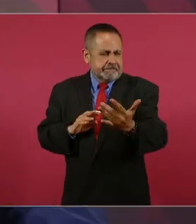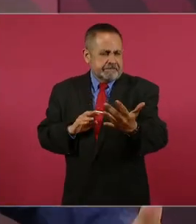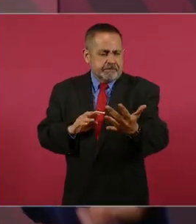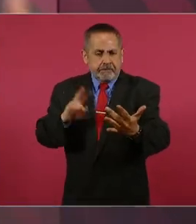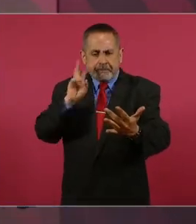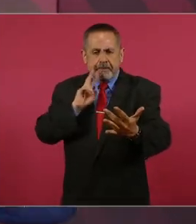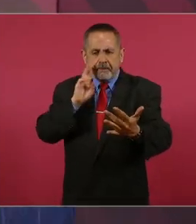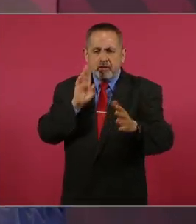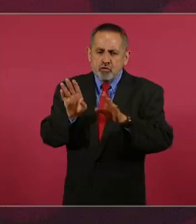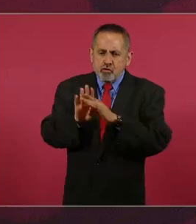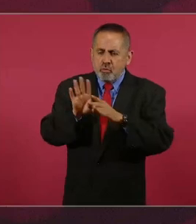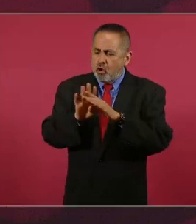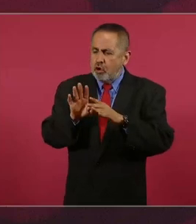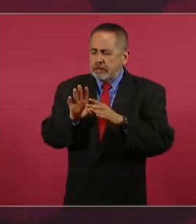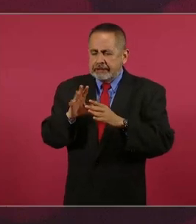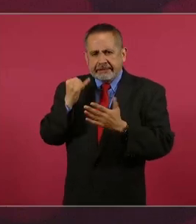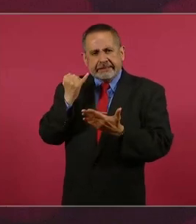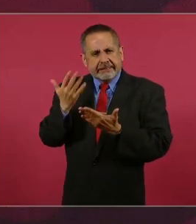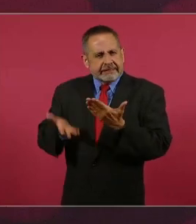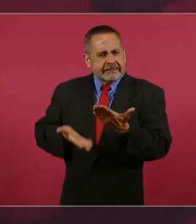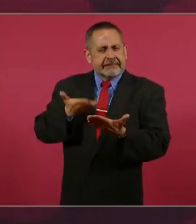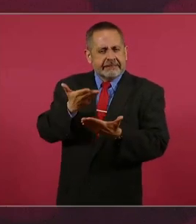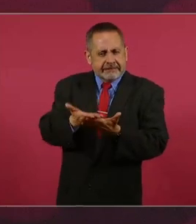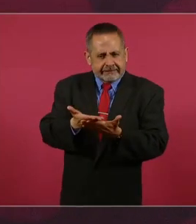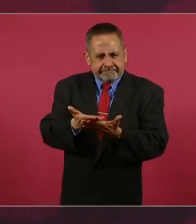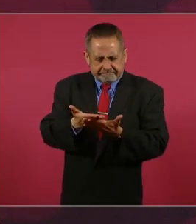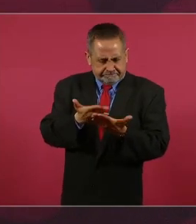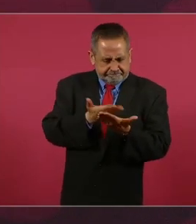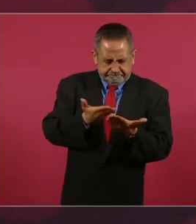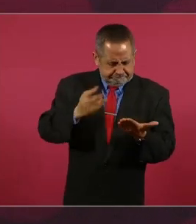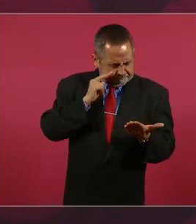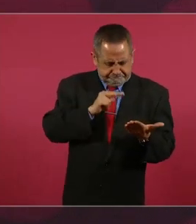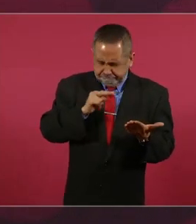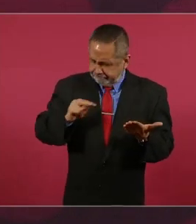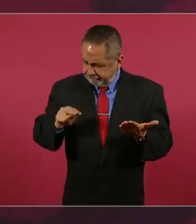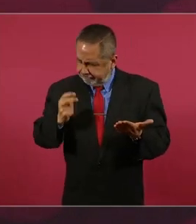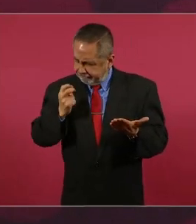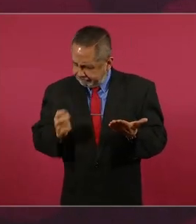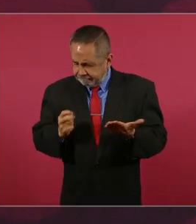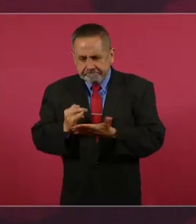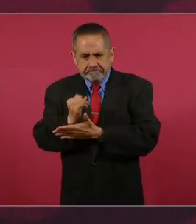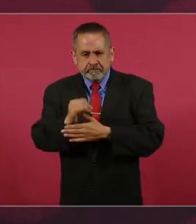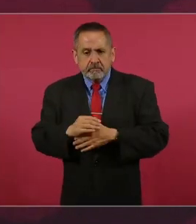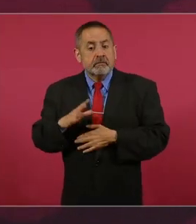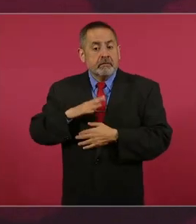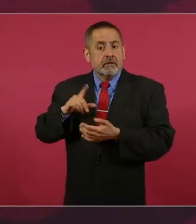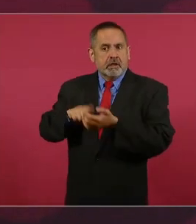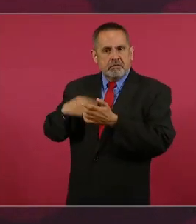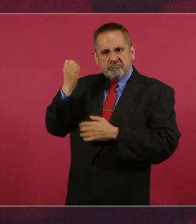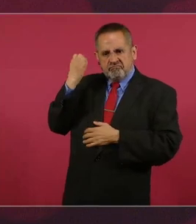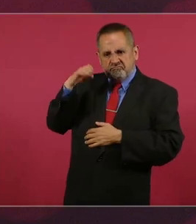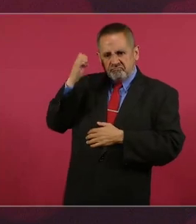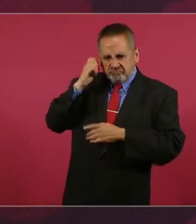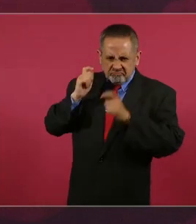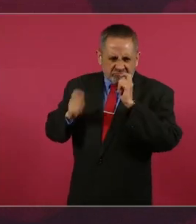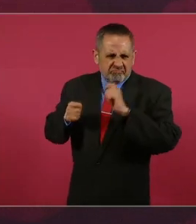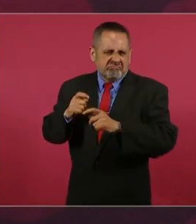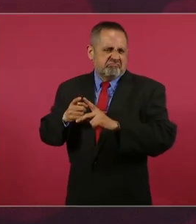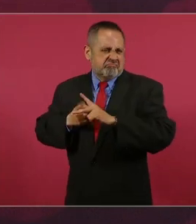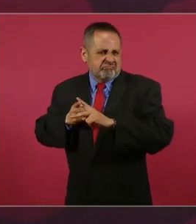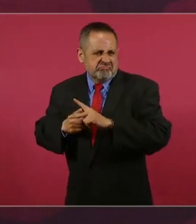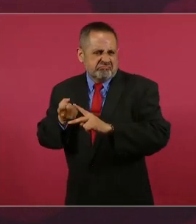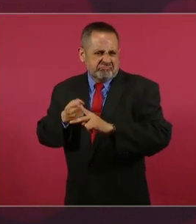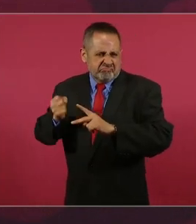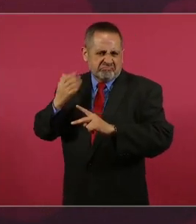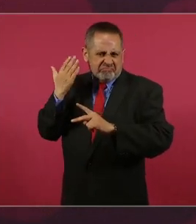para ver todas las iniciativas. Y hay técnicos, actuarios,